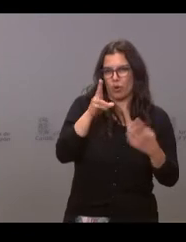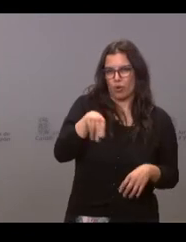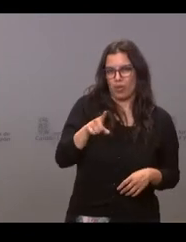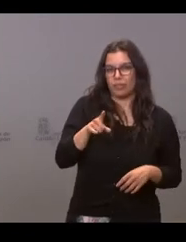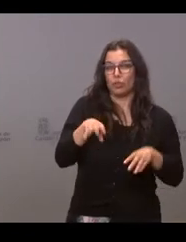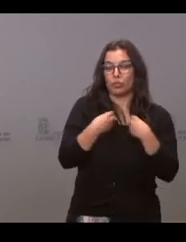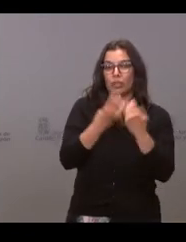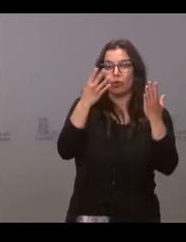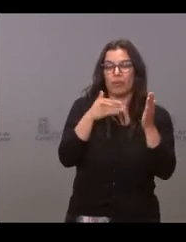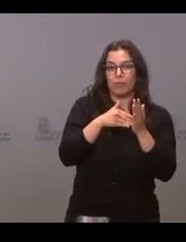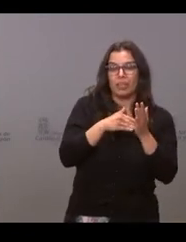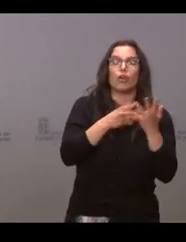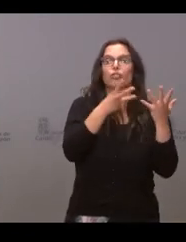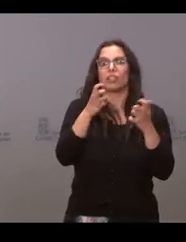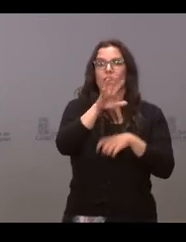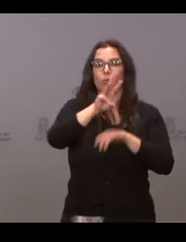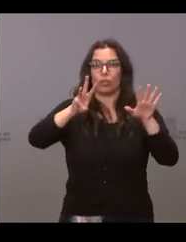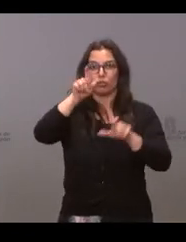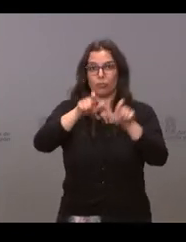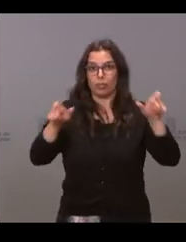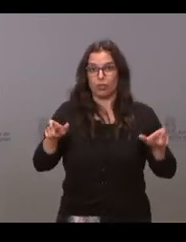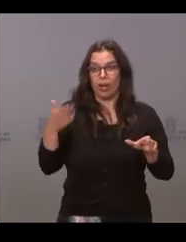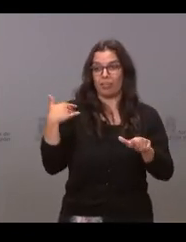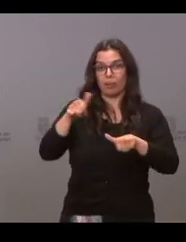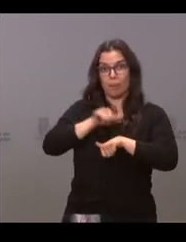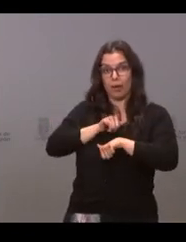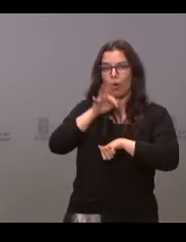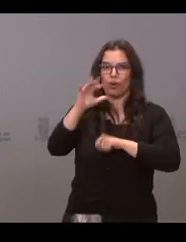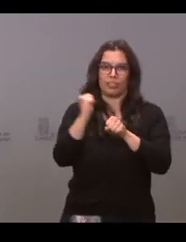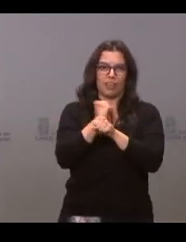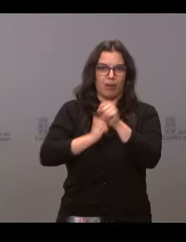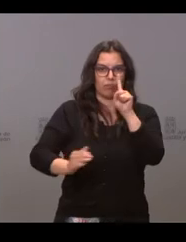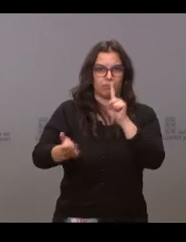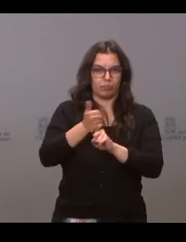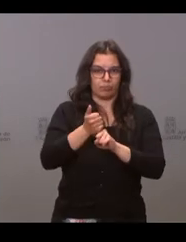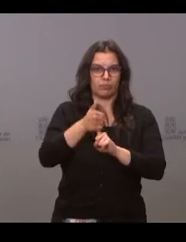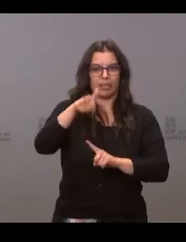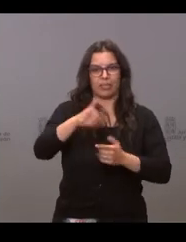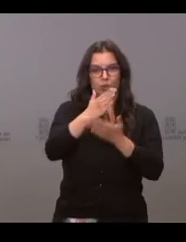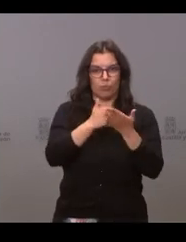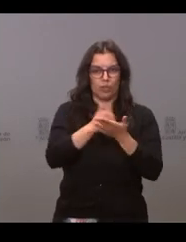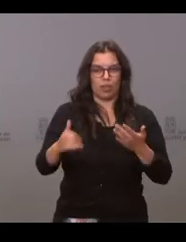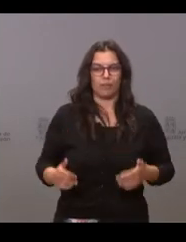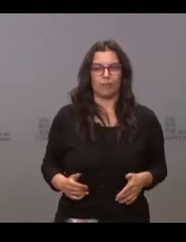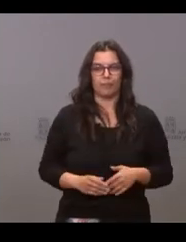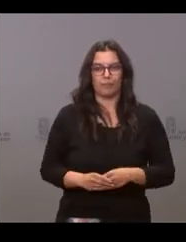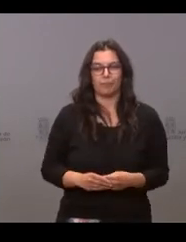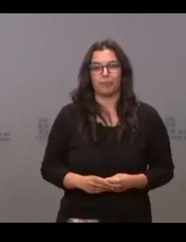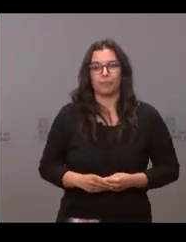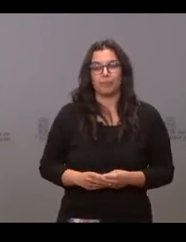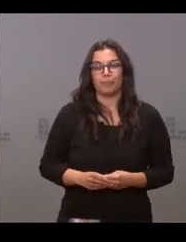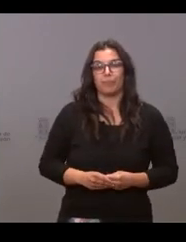858 personas que han salido de las listas del paro de nuestra comunidad autónoma en términos